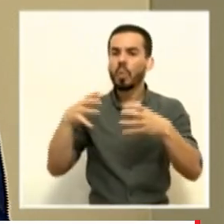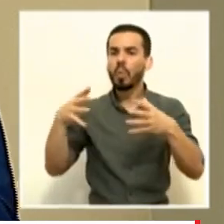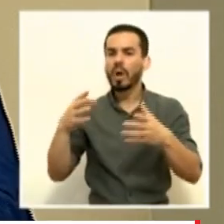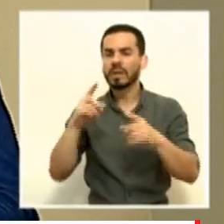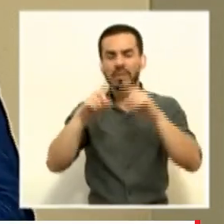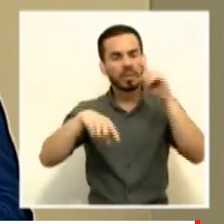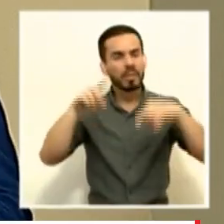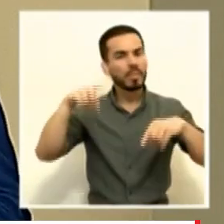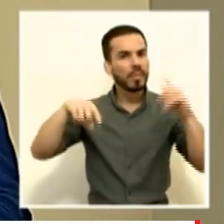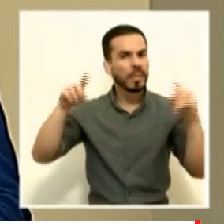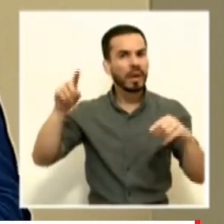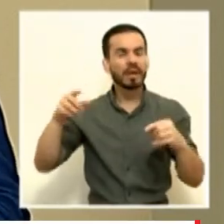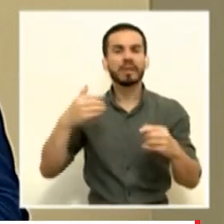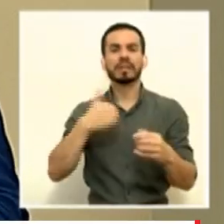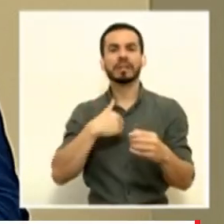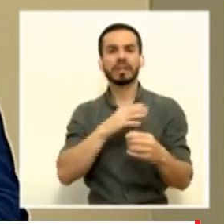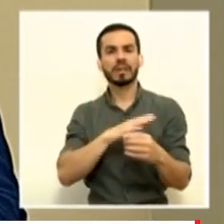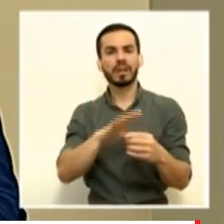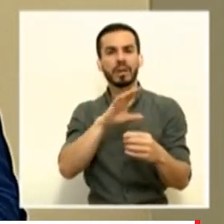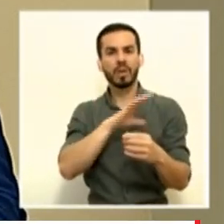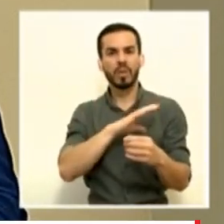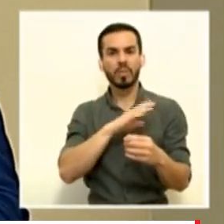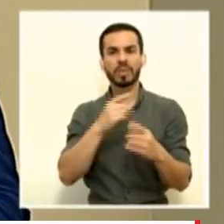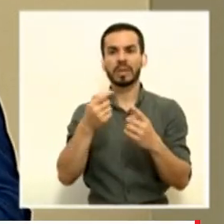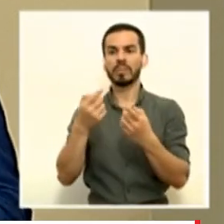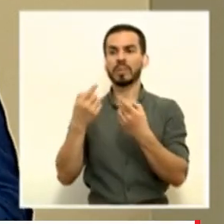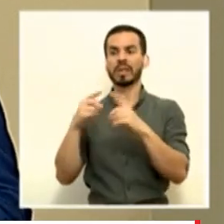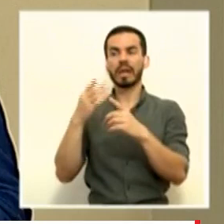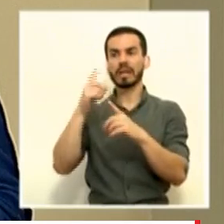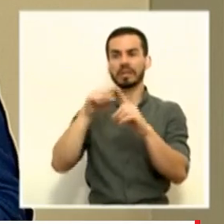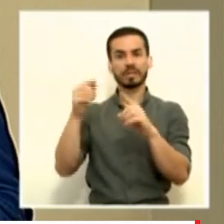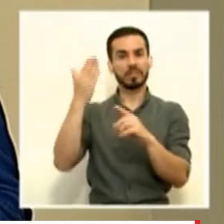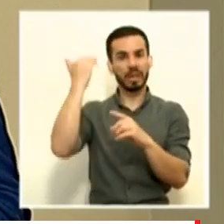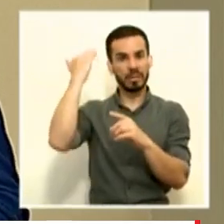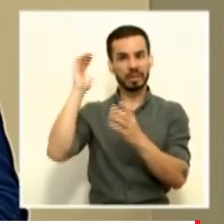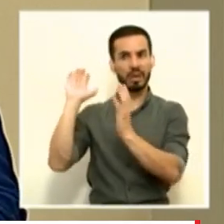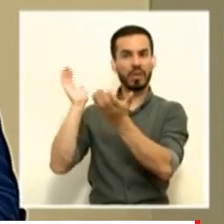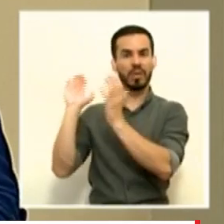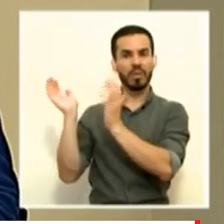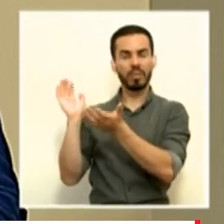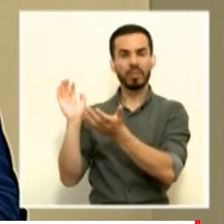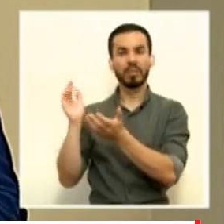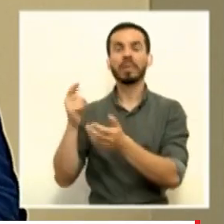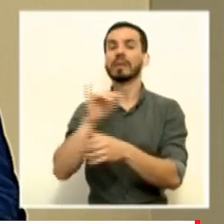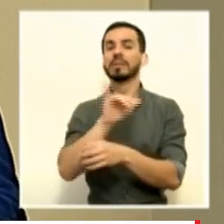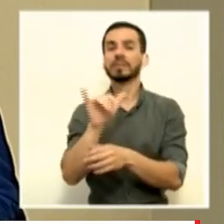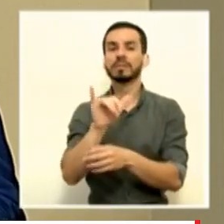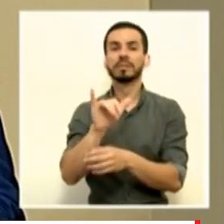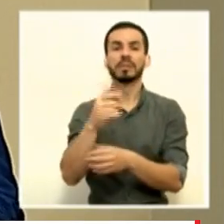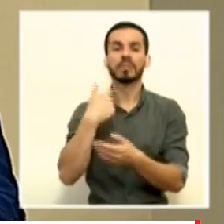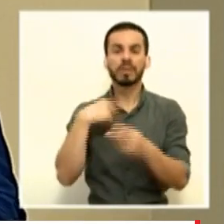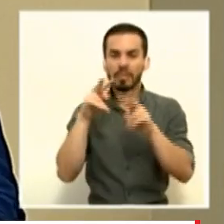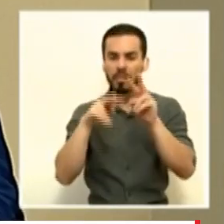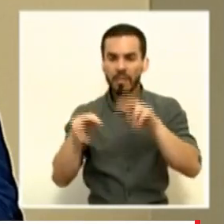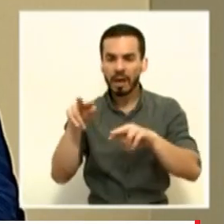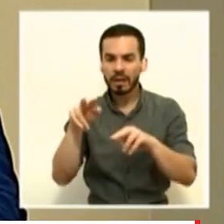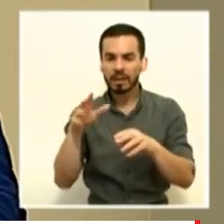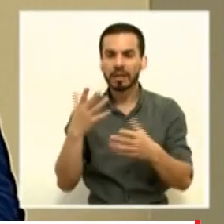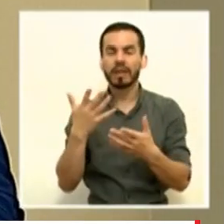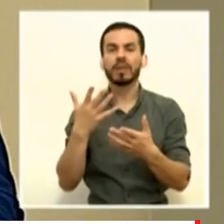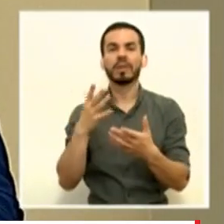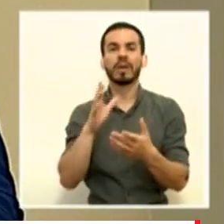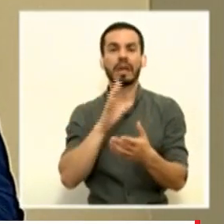variación que tiene el comportamiento de los casos con la semana anterior, y también pues estamos haciendo una validación